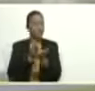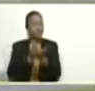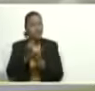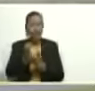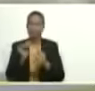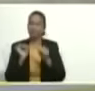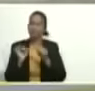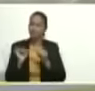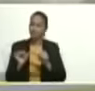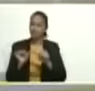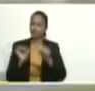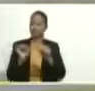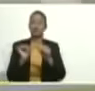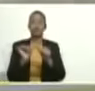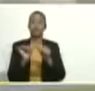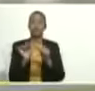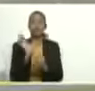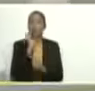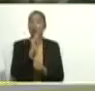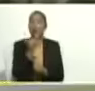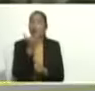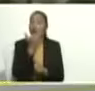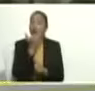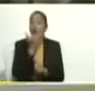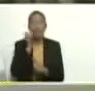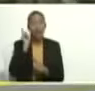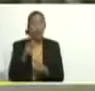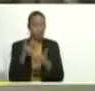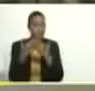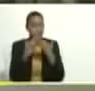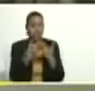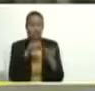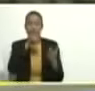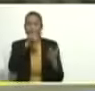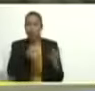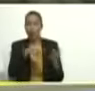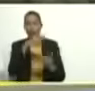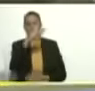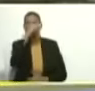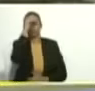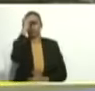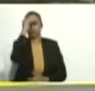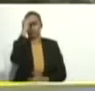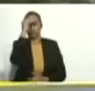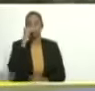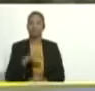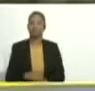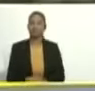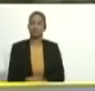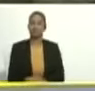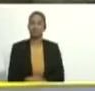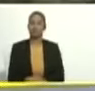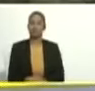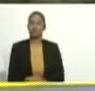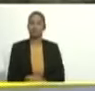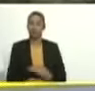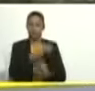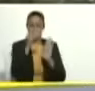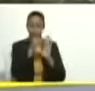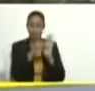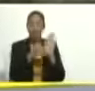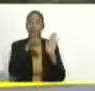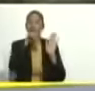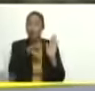tener ni un error, ni una falla, ni una mancha en el expediente de su alma, ni